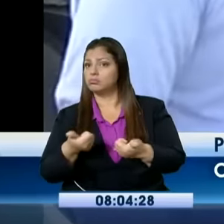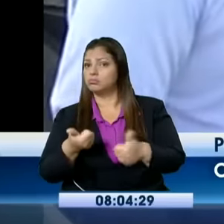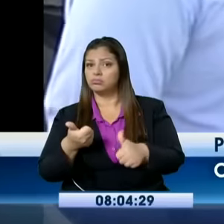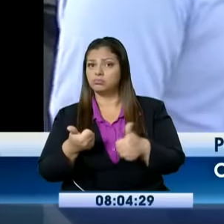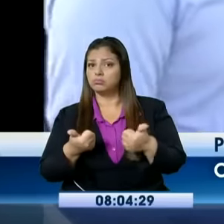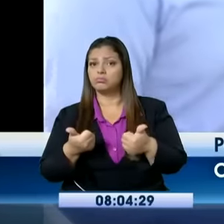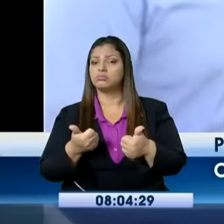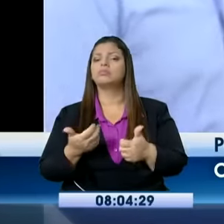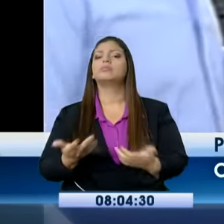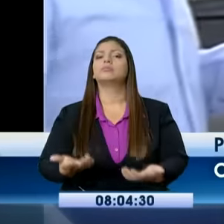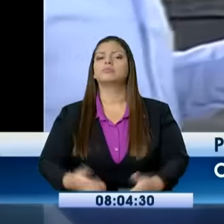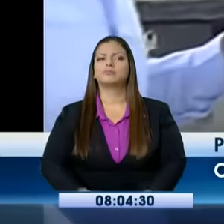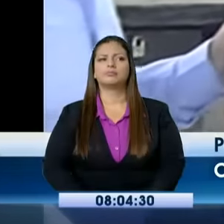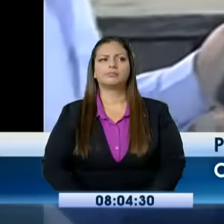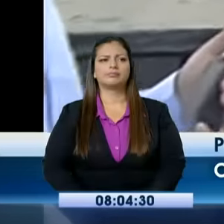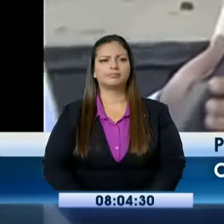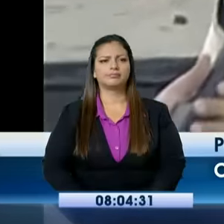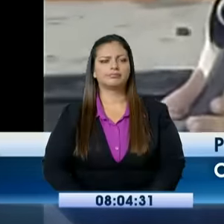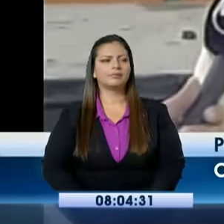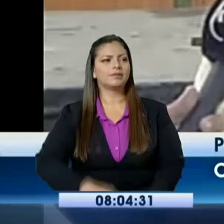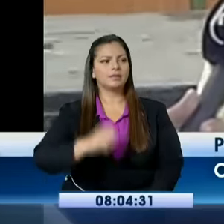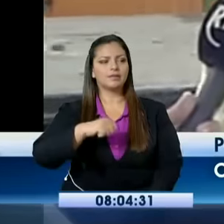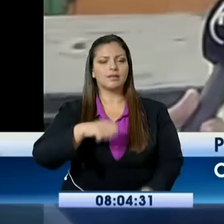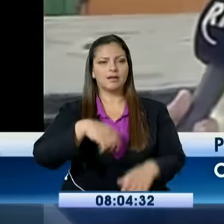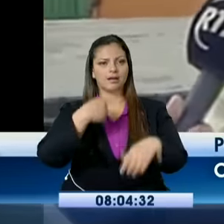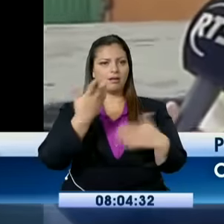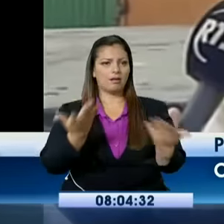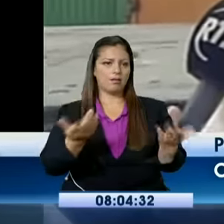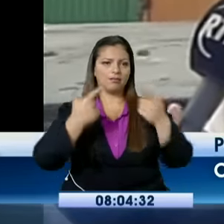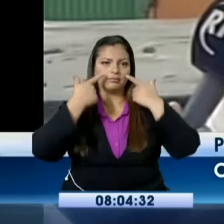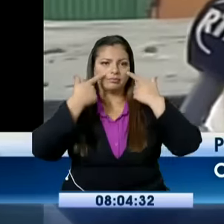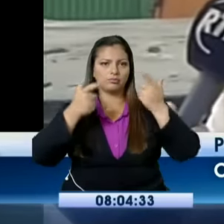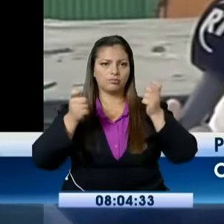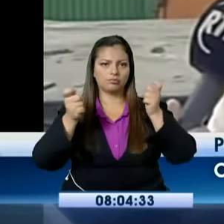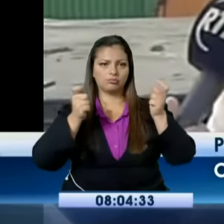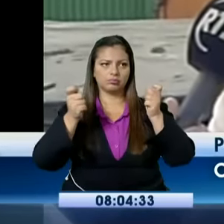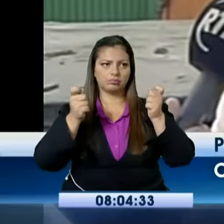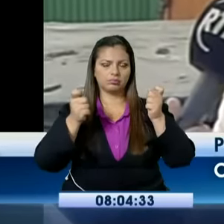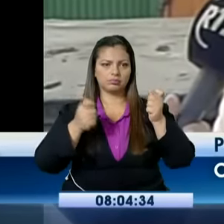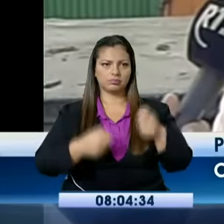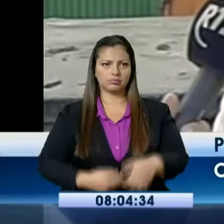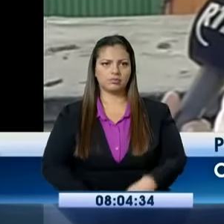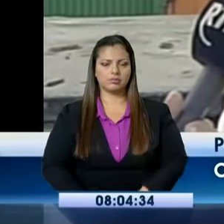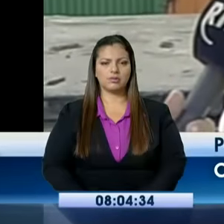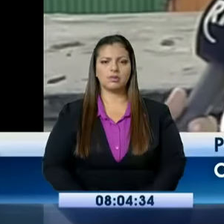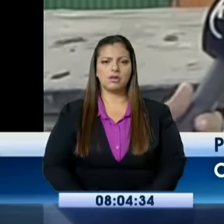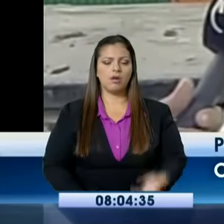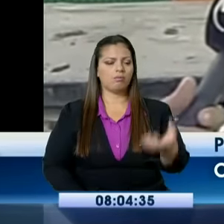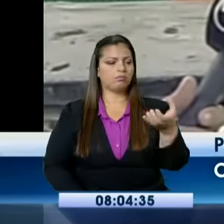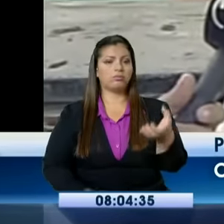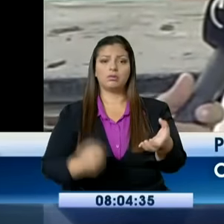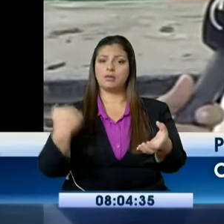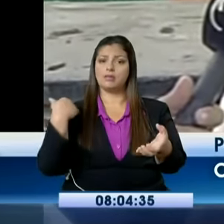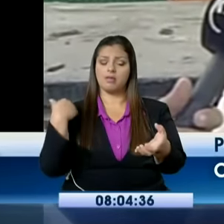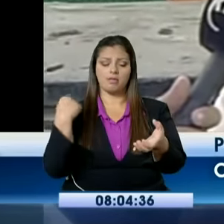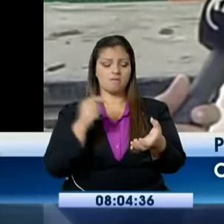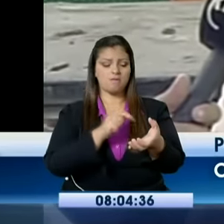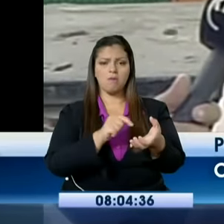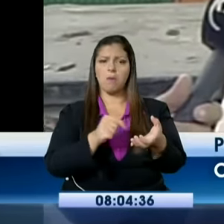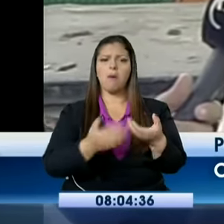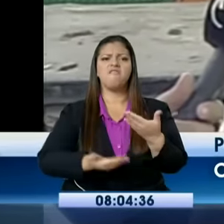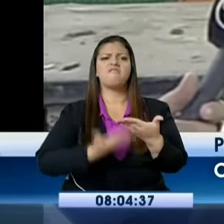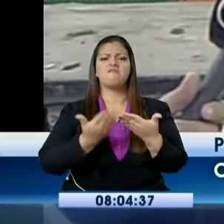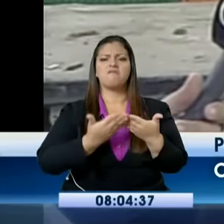Sí, estamos trabajando en el operativo con el Sidney Móvil. Estamos verificando antecedentes y documentos de las personas